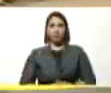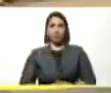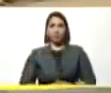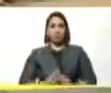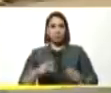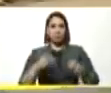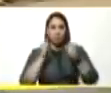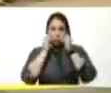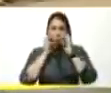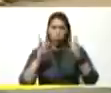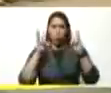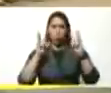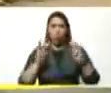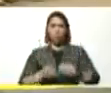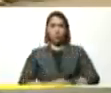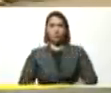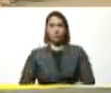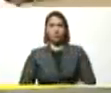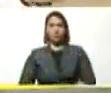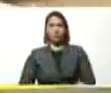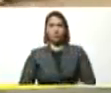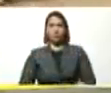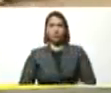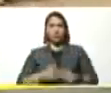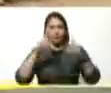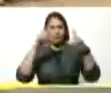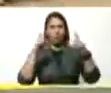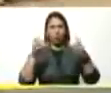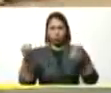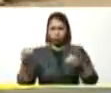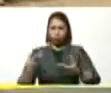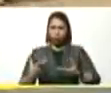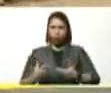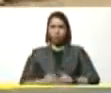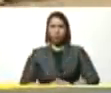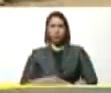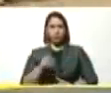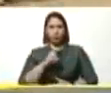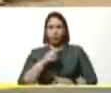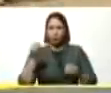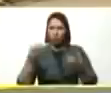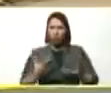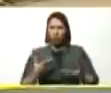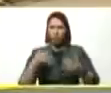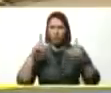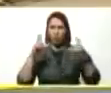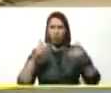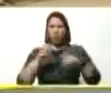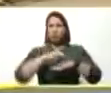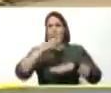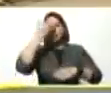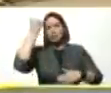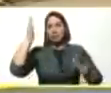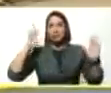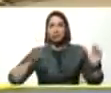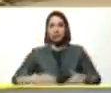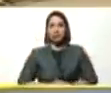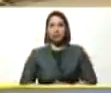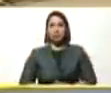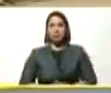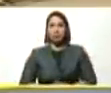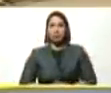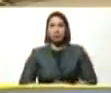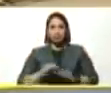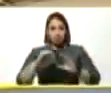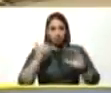fenómeno. Mira, tráeme unas fotos que tú me regalaste. ¿No traje las fotos? Las dejé. La foto que me mandaste